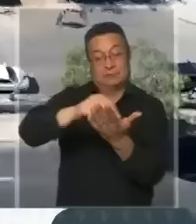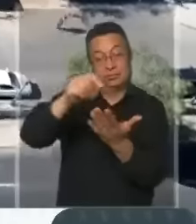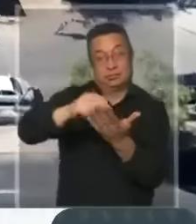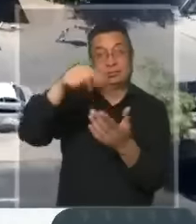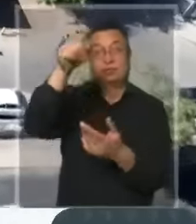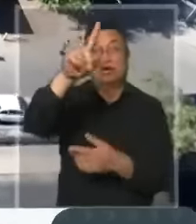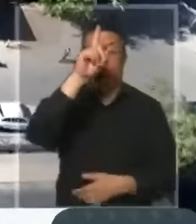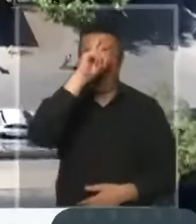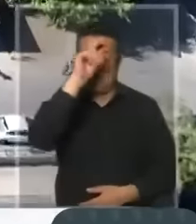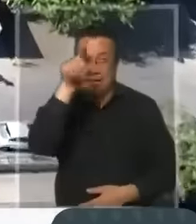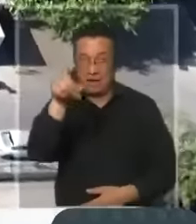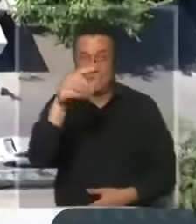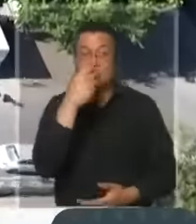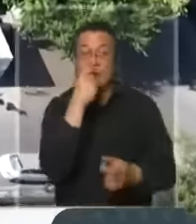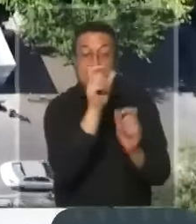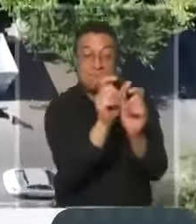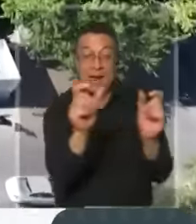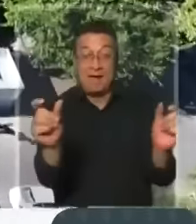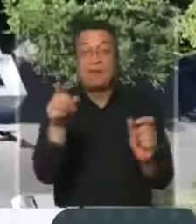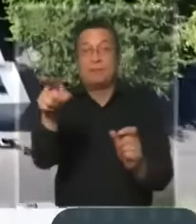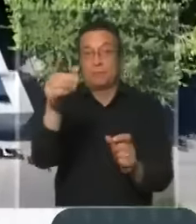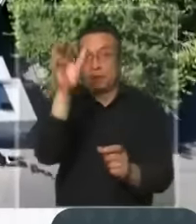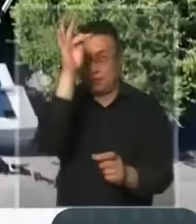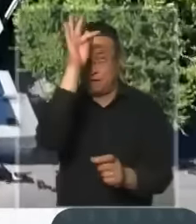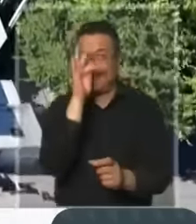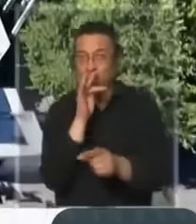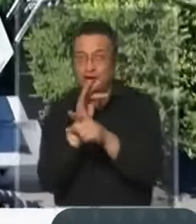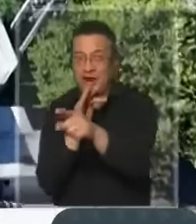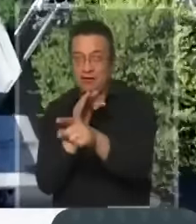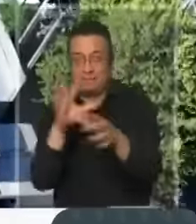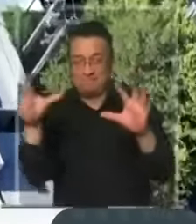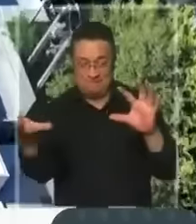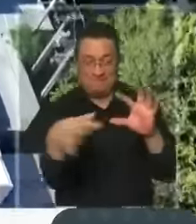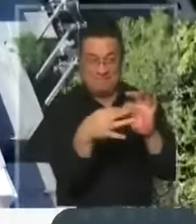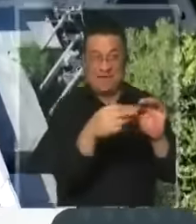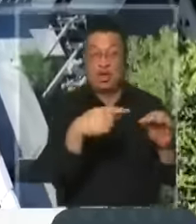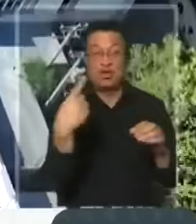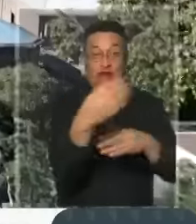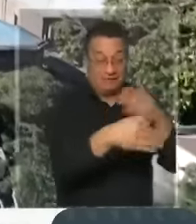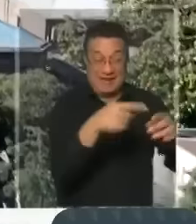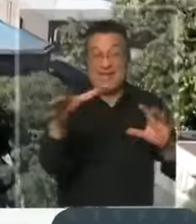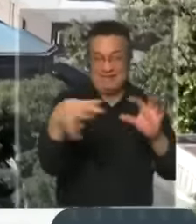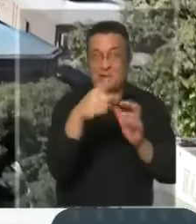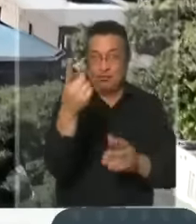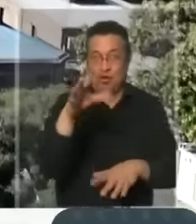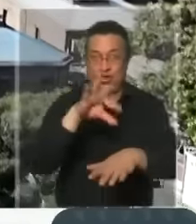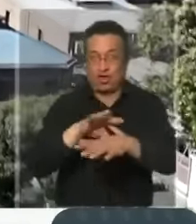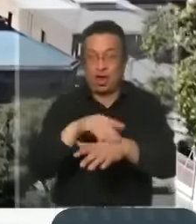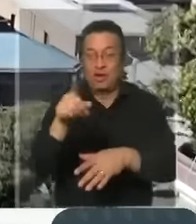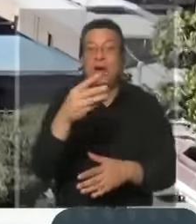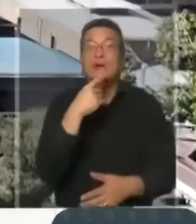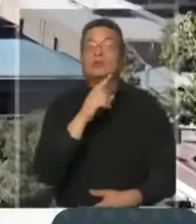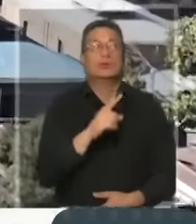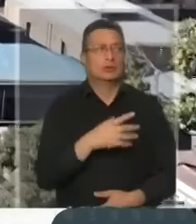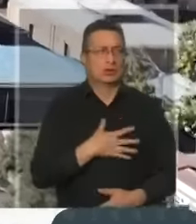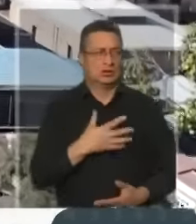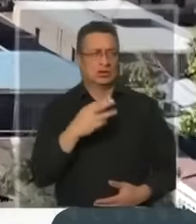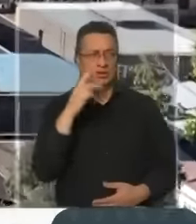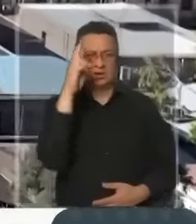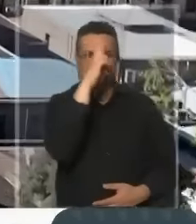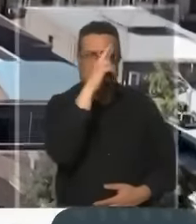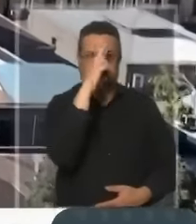hospital. Frase redactada por un funcionario directamente vinculado a todo este procedimiento, que decidió dejar constancia de lo que